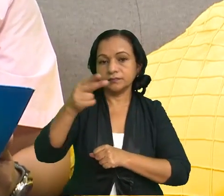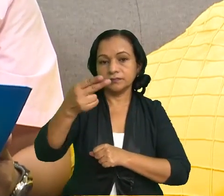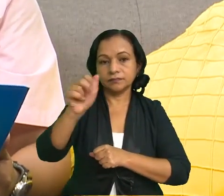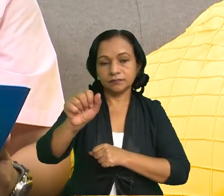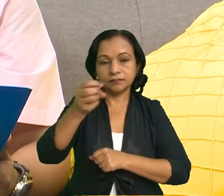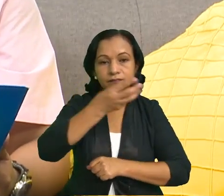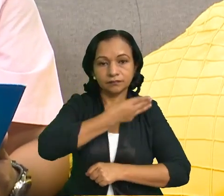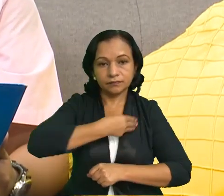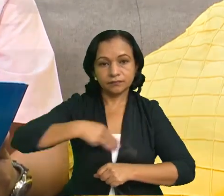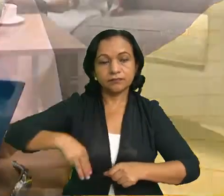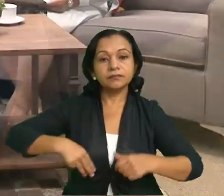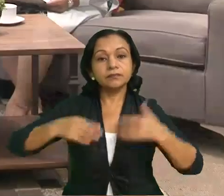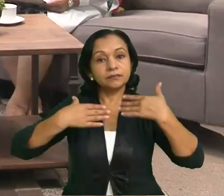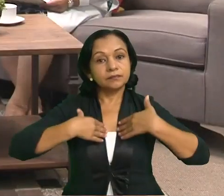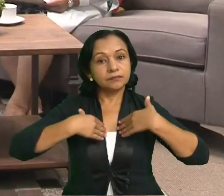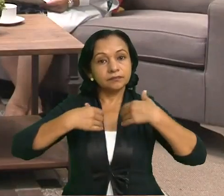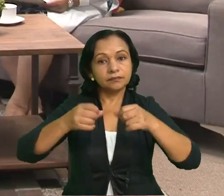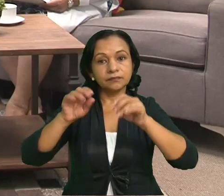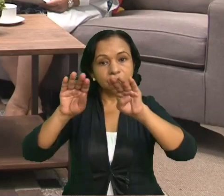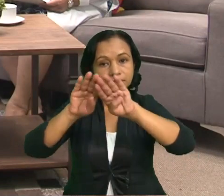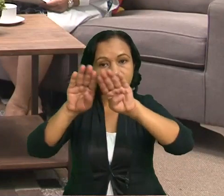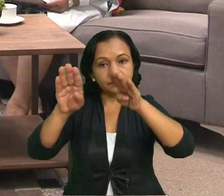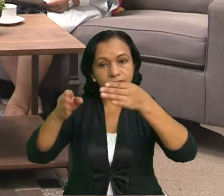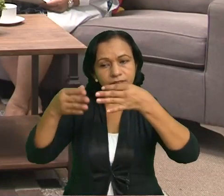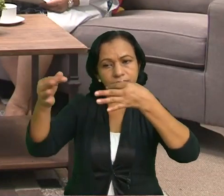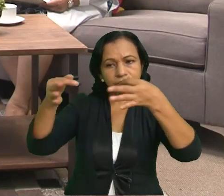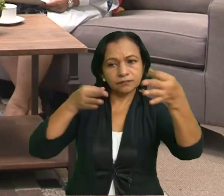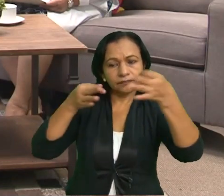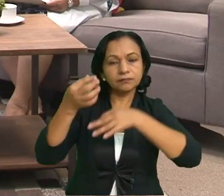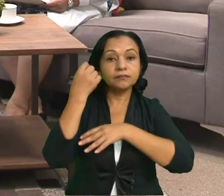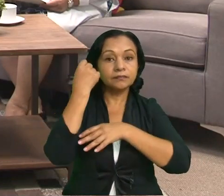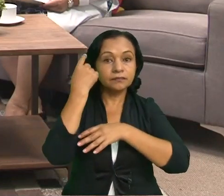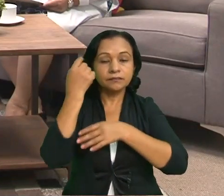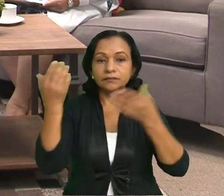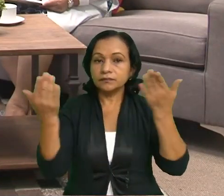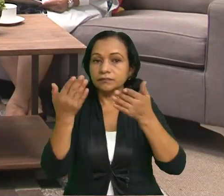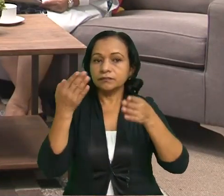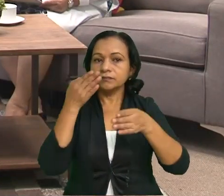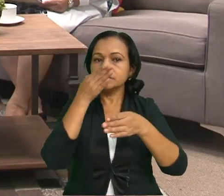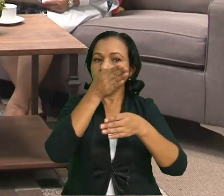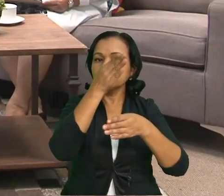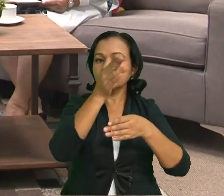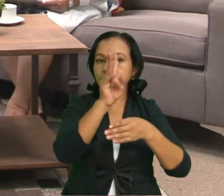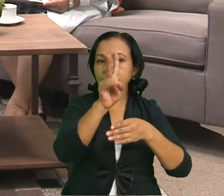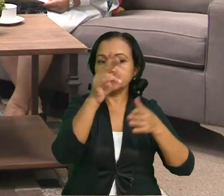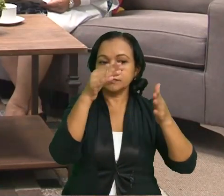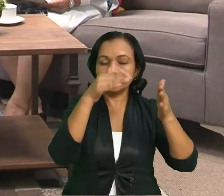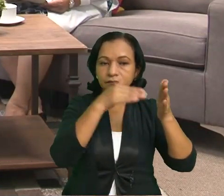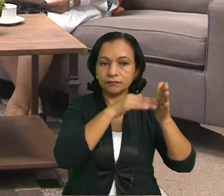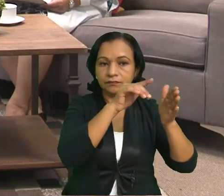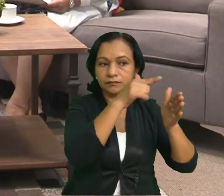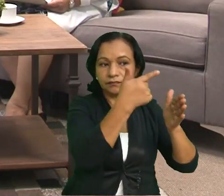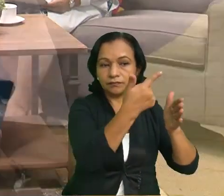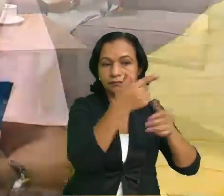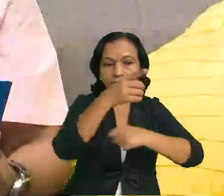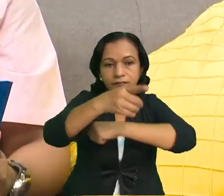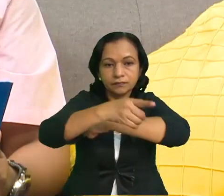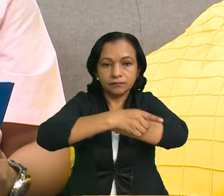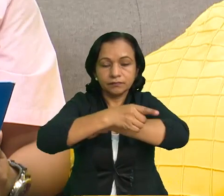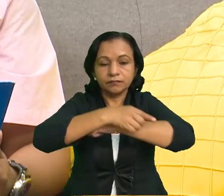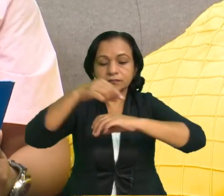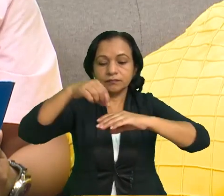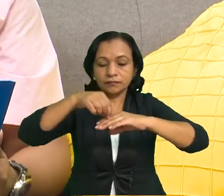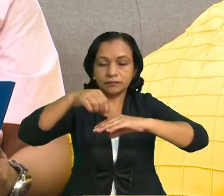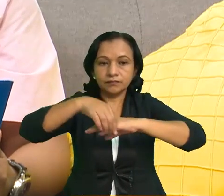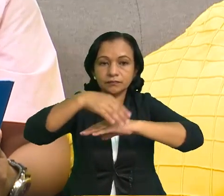salud y con ella pues entendemos lo que ha implicado esta gestión desde el año 2007 del comandante daniel acompañar el rosario en torno